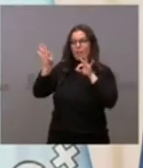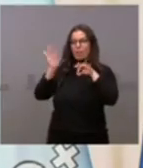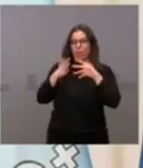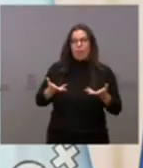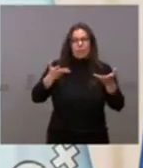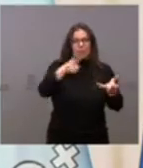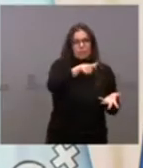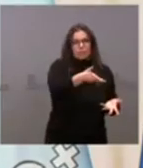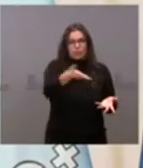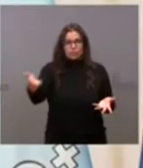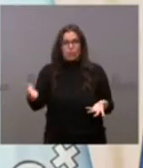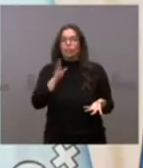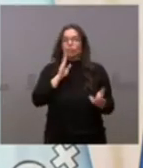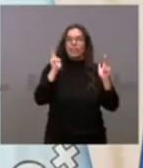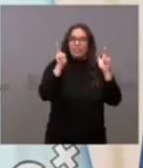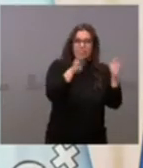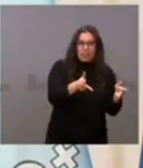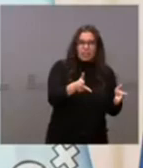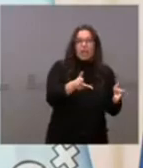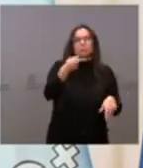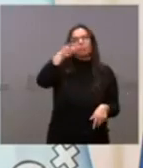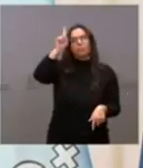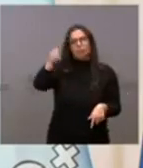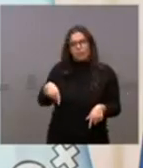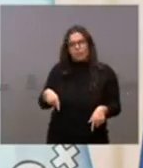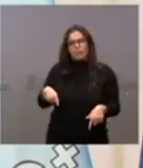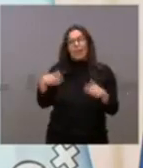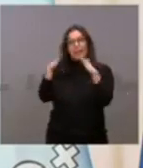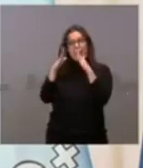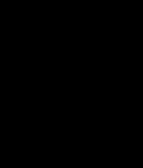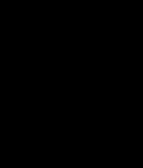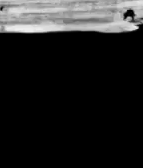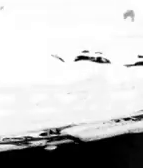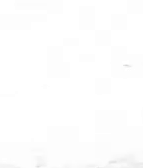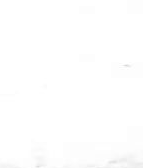personas en residencias, por un lado, pero también en los hogares.